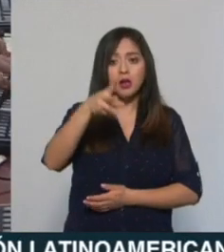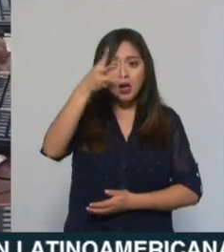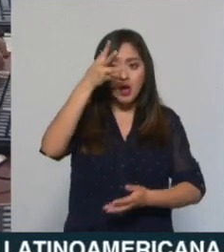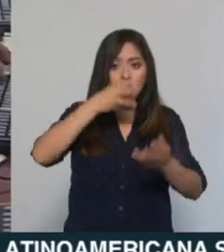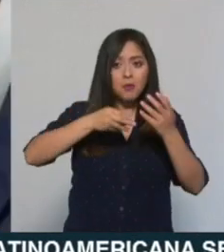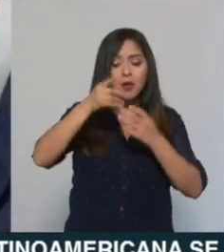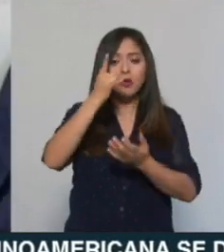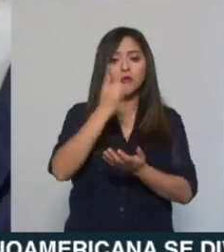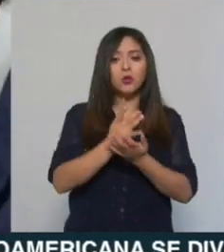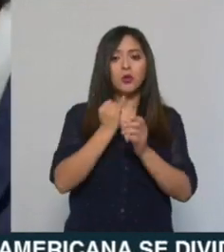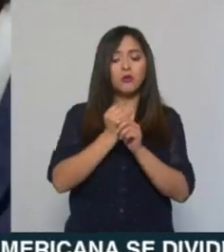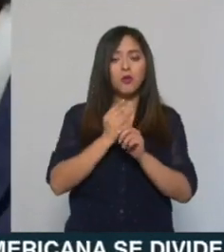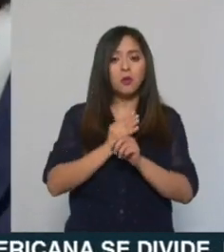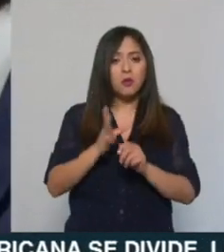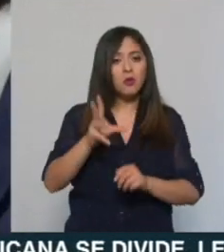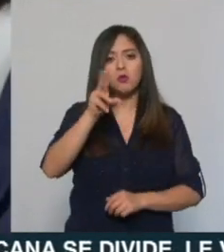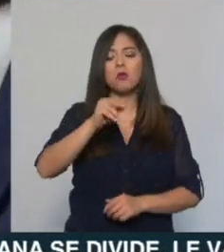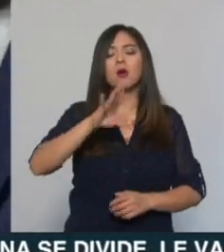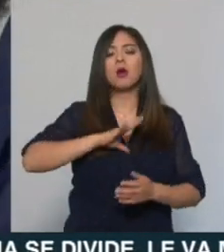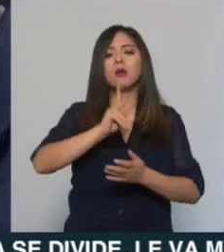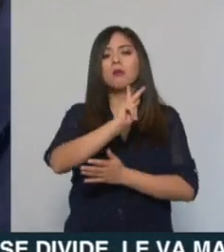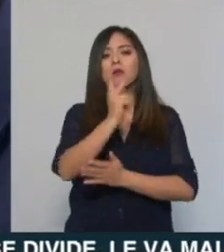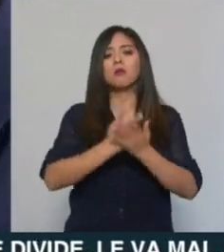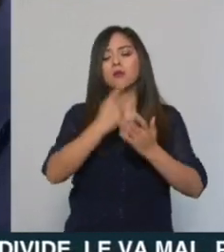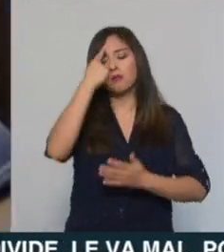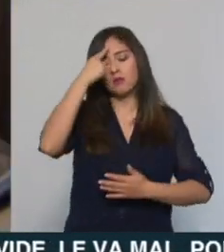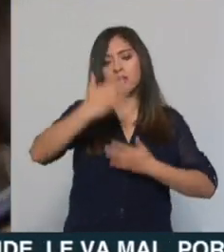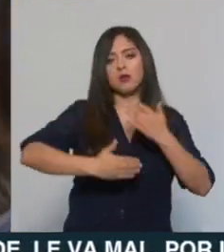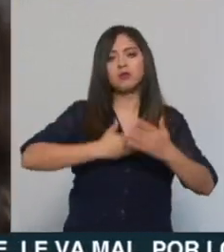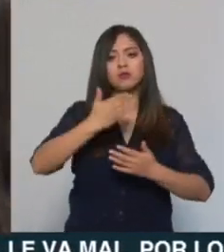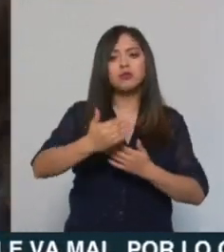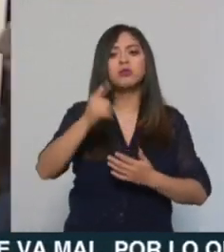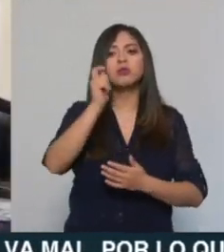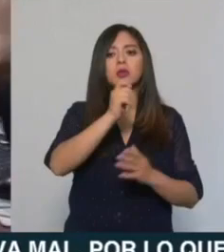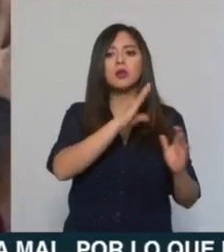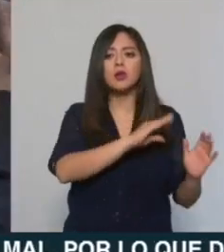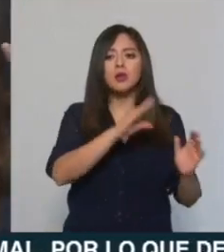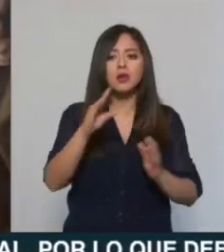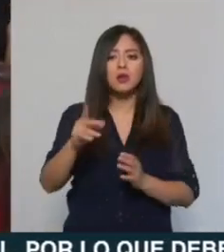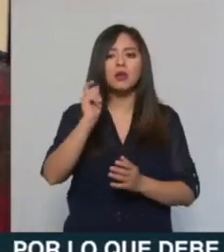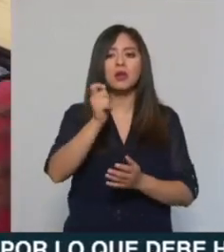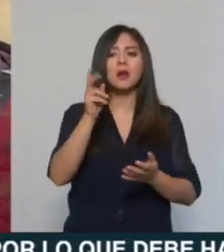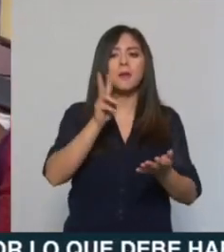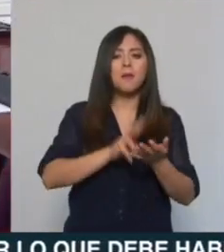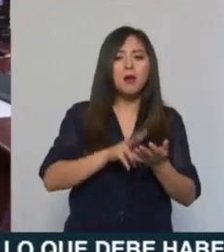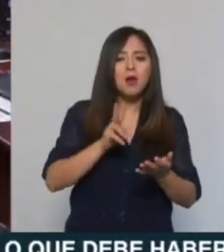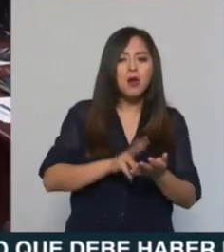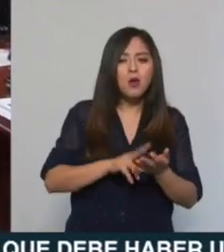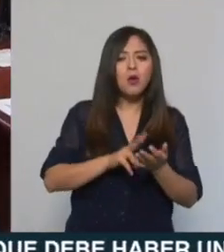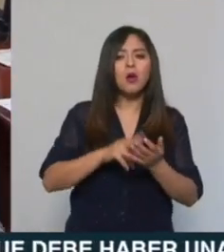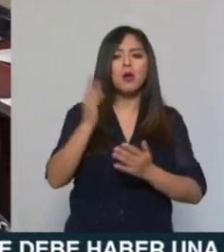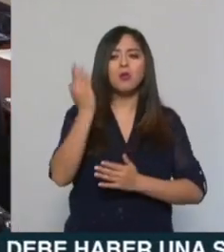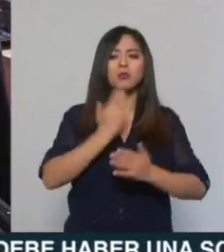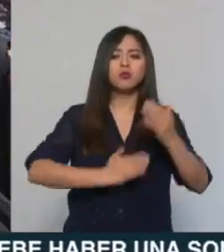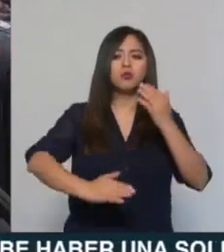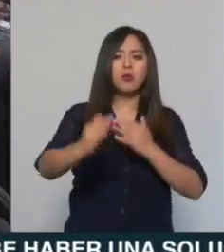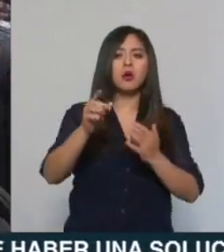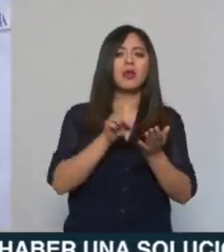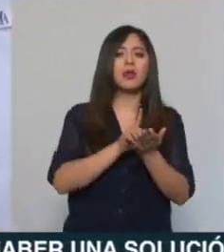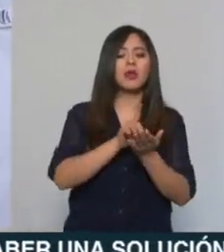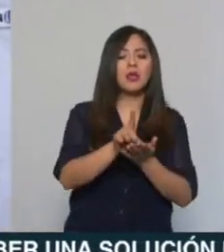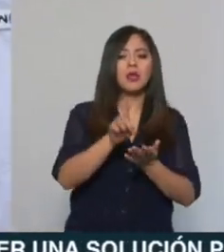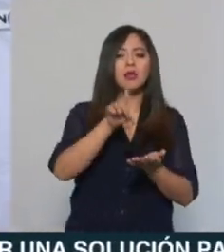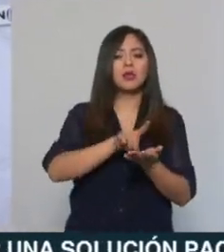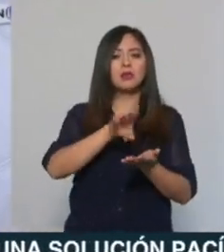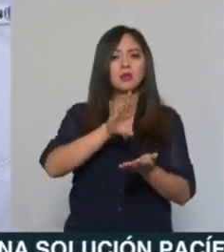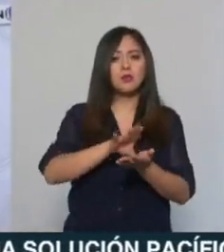de la información, también tienen programas de desarrollo humano donde les enseñan sobre valores, empoderamiento, derechos y discapacidad y